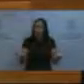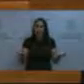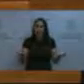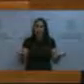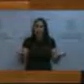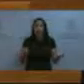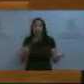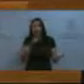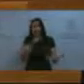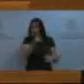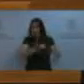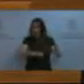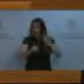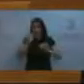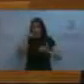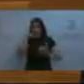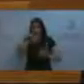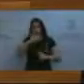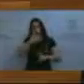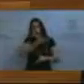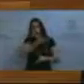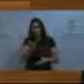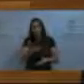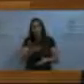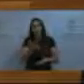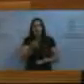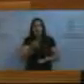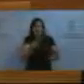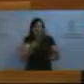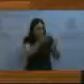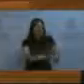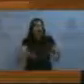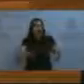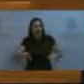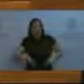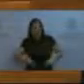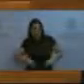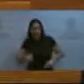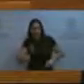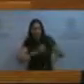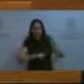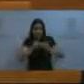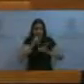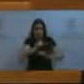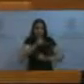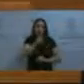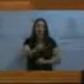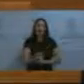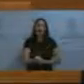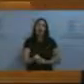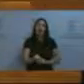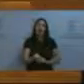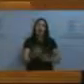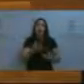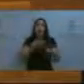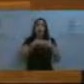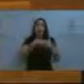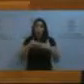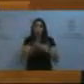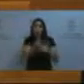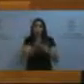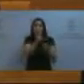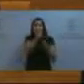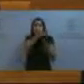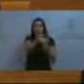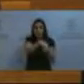por los problemas que ya todos conocemos y que ya han sido aceptados por la Consejería de Sanidad. Que los usuarios del centro de